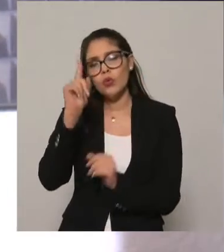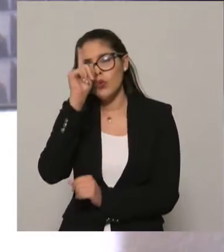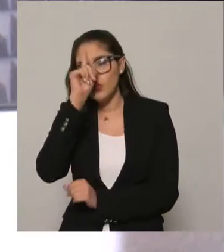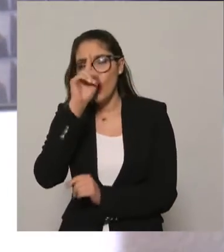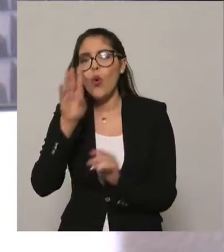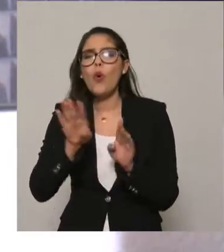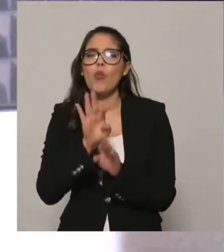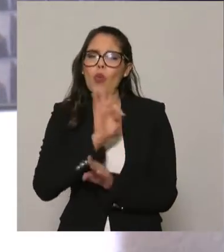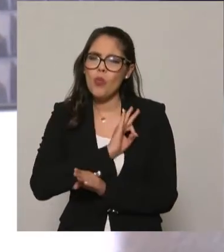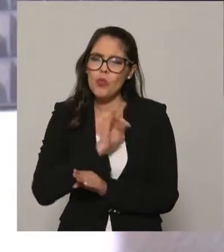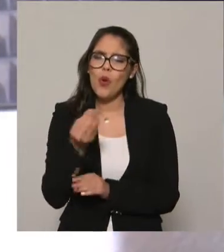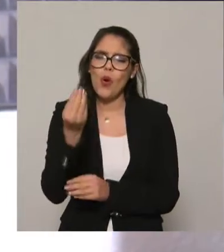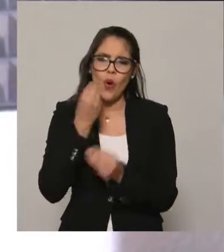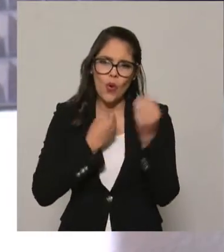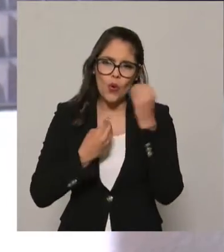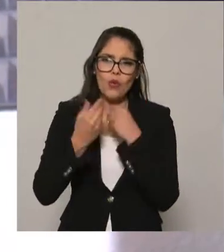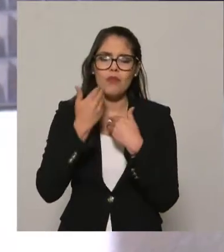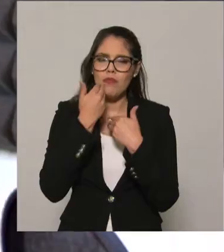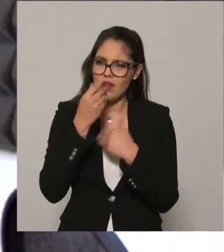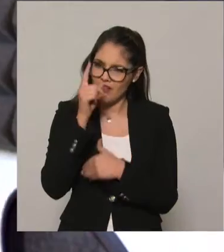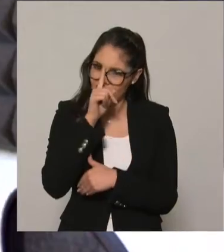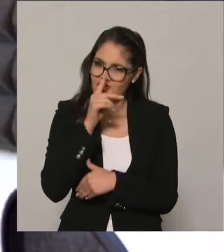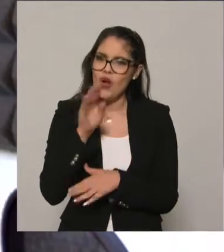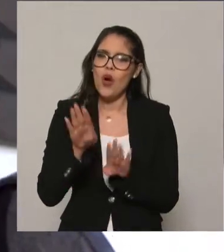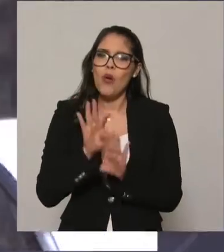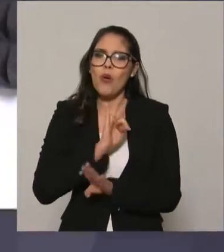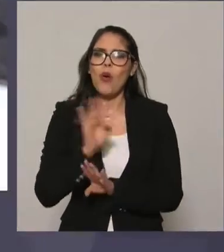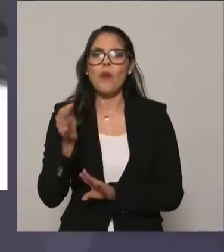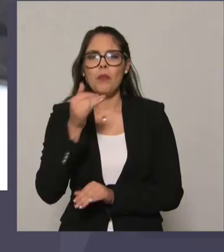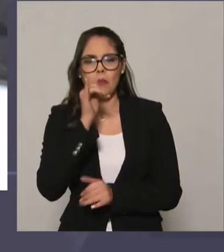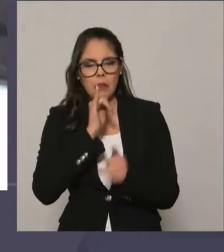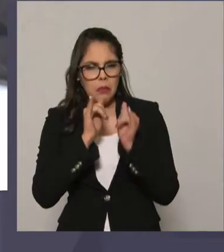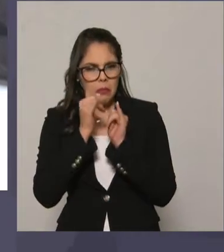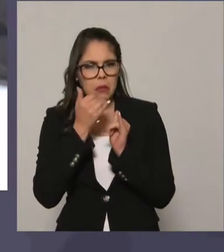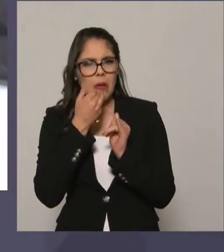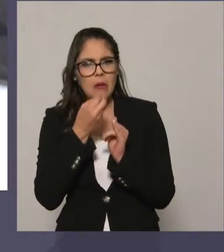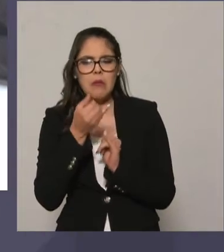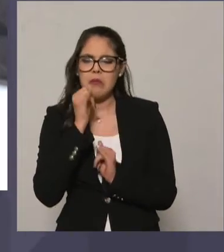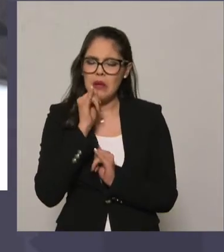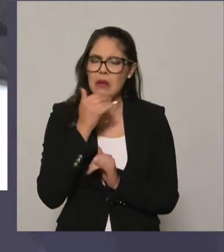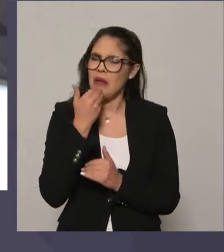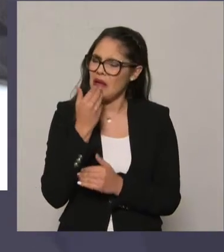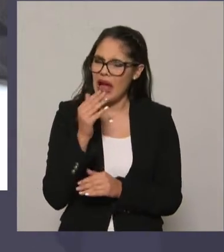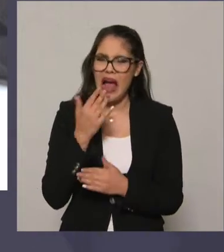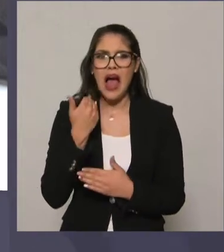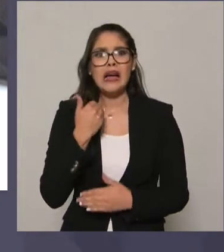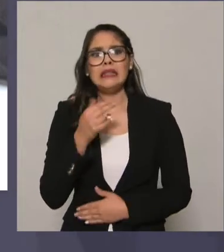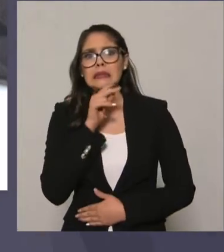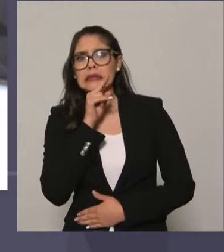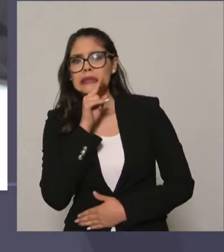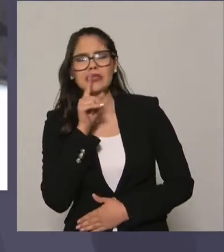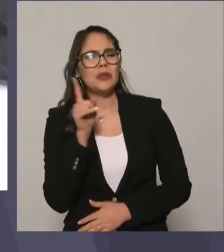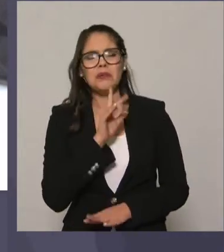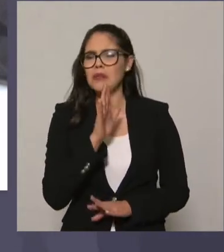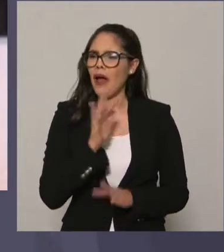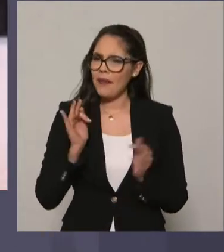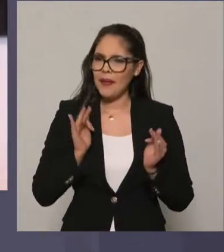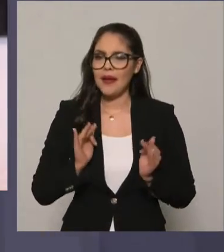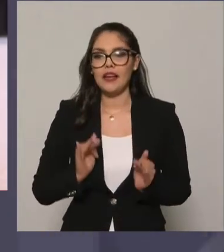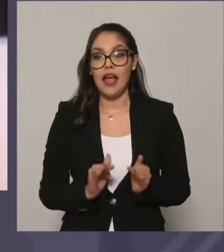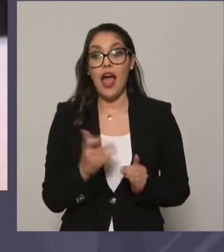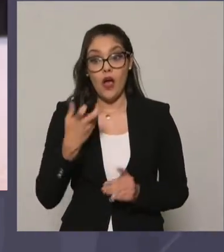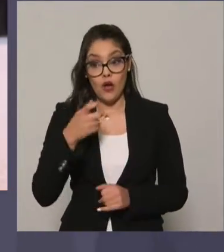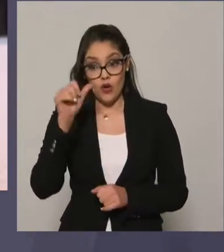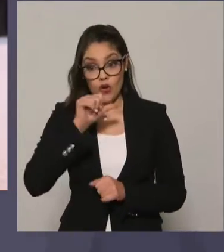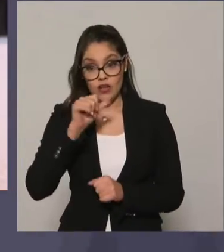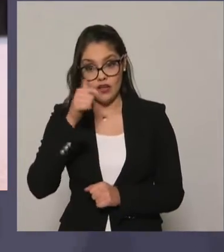cómo comer, cómo beber y cómo disfrutar la Navidad sin culpas. No se pierda Salud a Ciencia Cierta esta noche